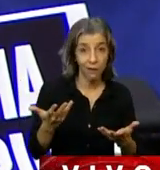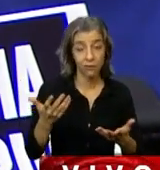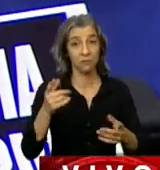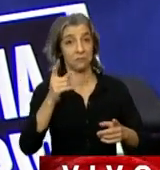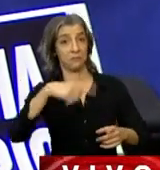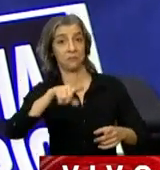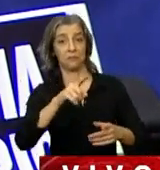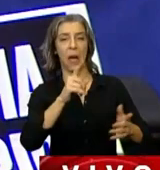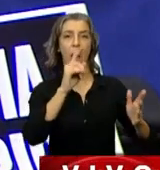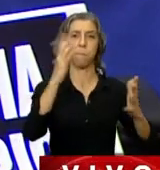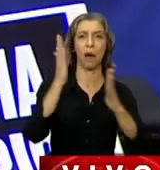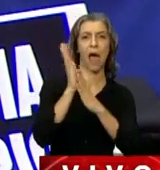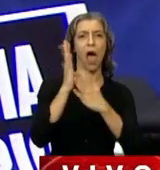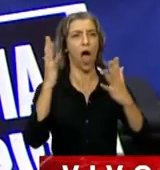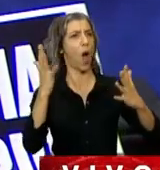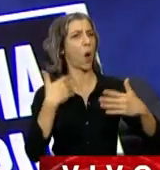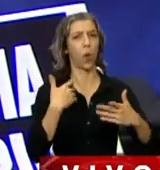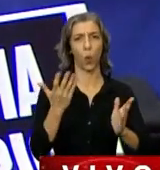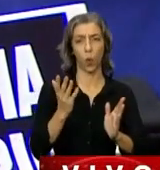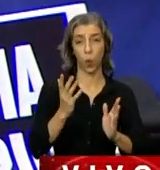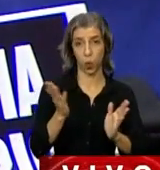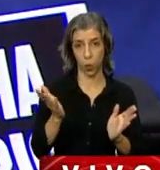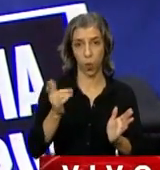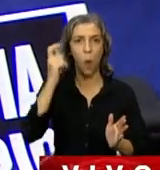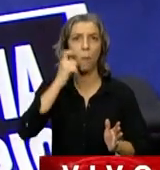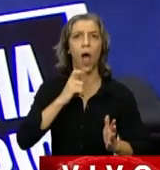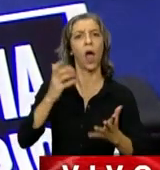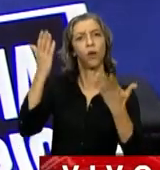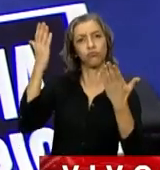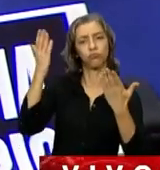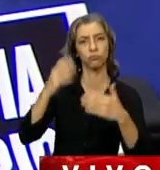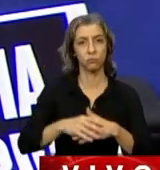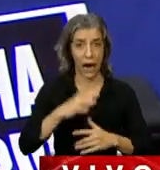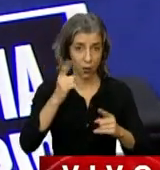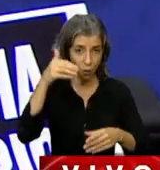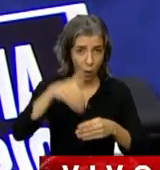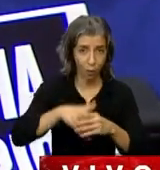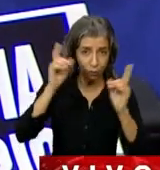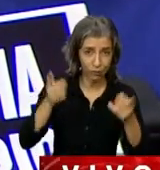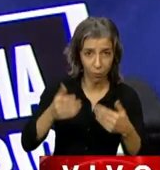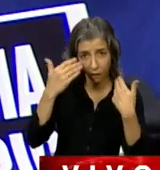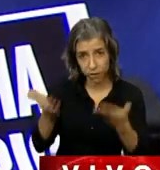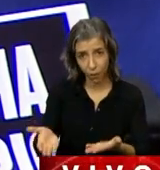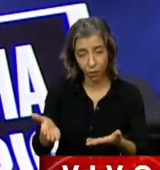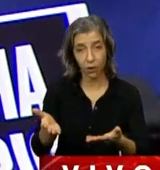y de aplaudidores del menemismo y de votantes, que después hacen lo distraído, pero eso es otra cosa.